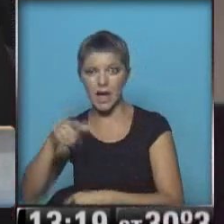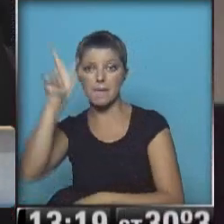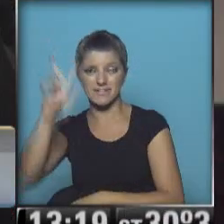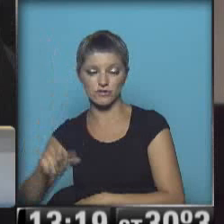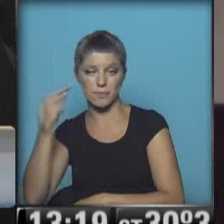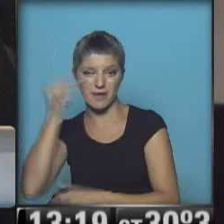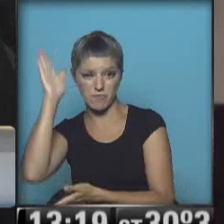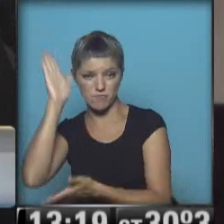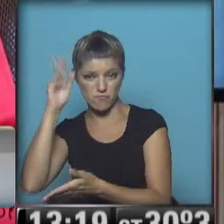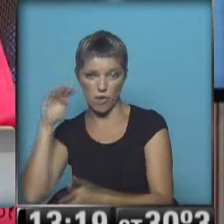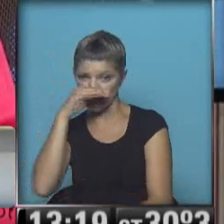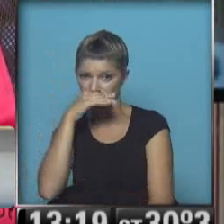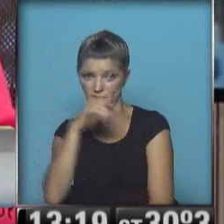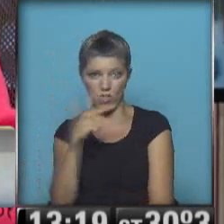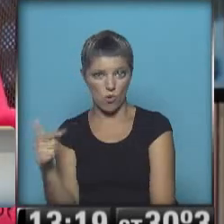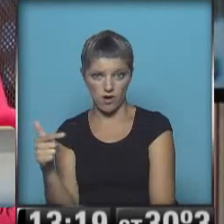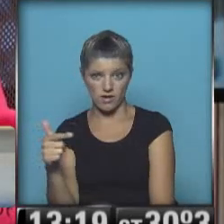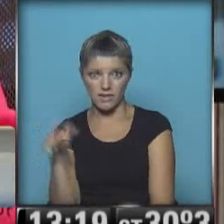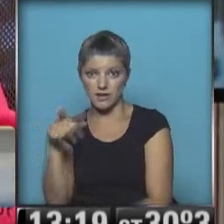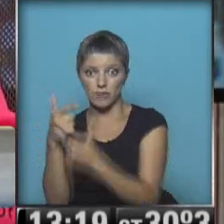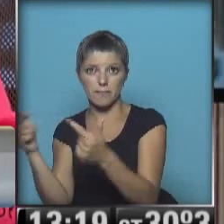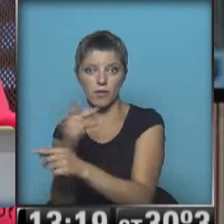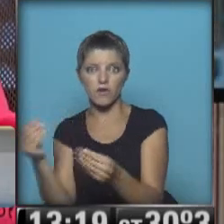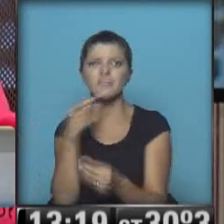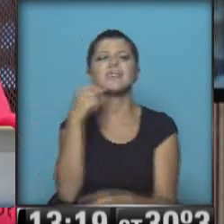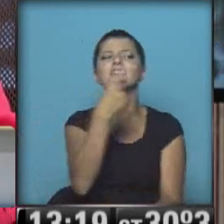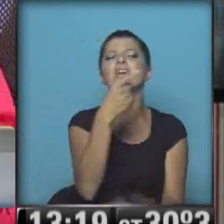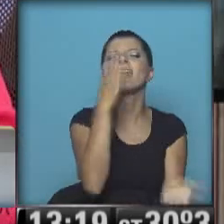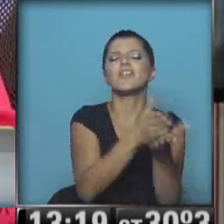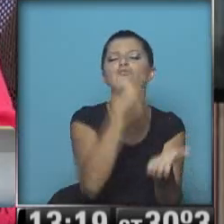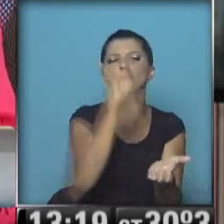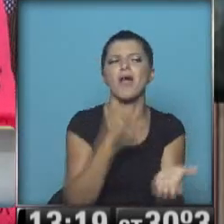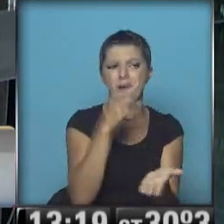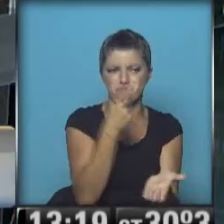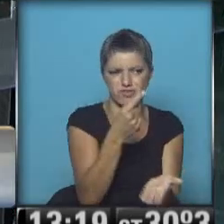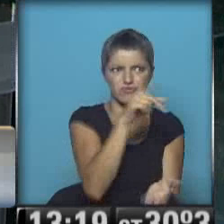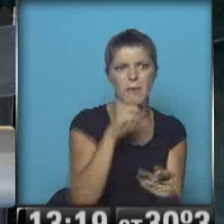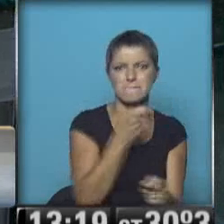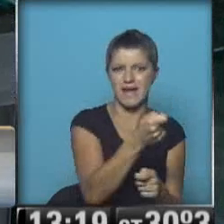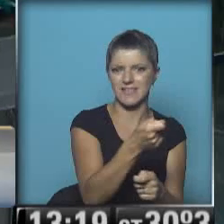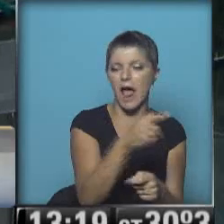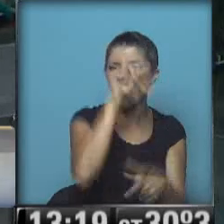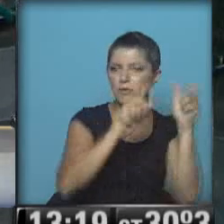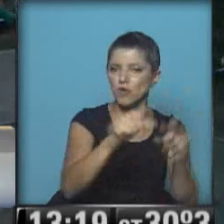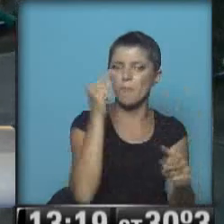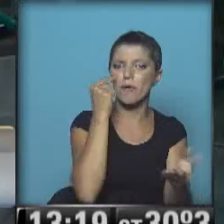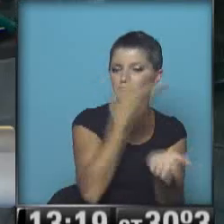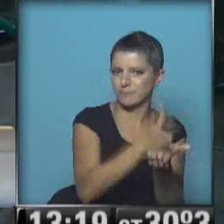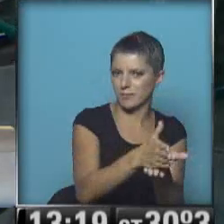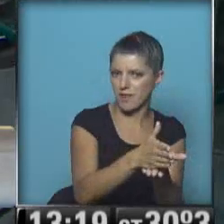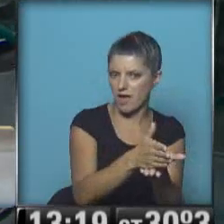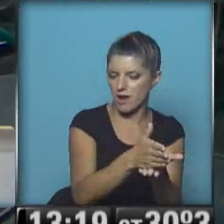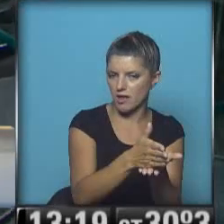Eh sin Sin armas y después quedan libres de Qué derechos humanos me están hablando acá en guantánamo tenemos la cárcel donde hay